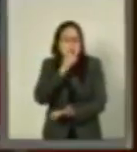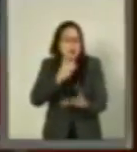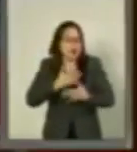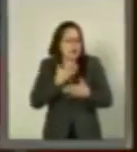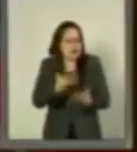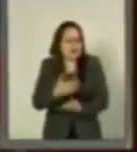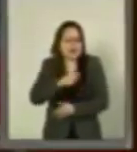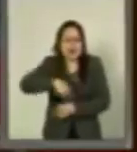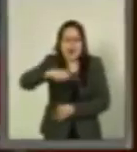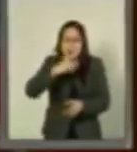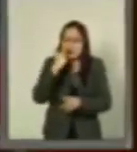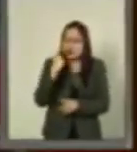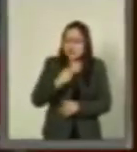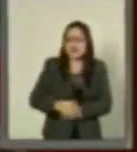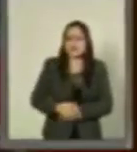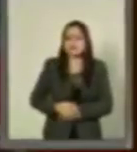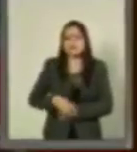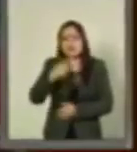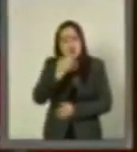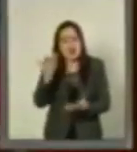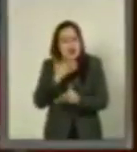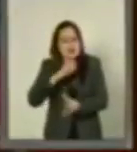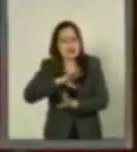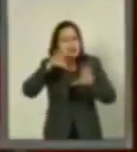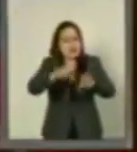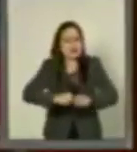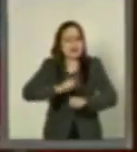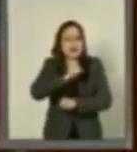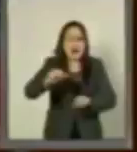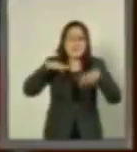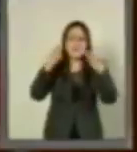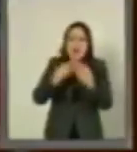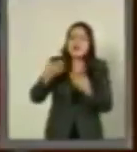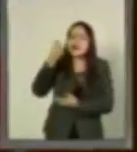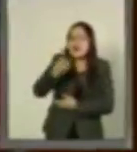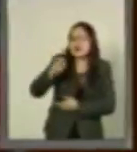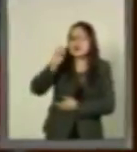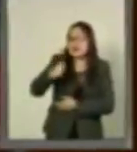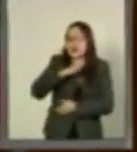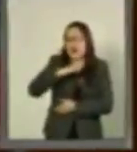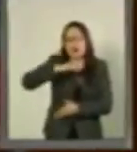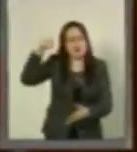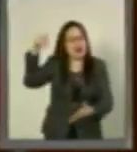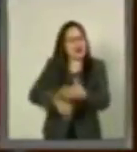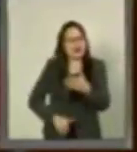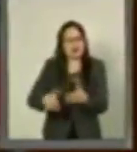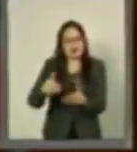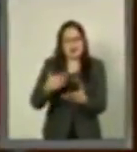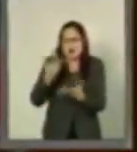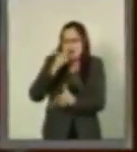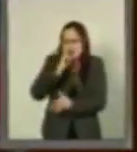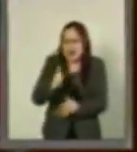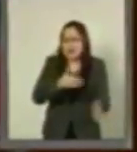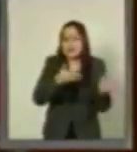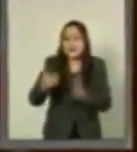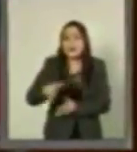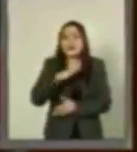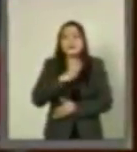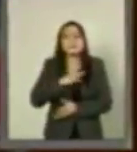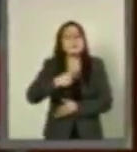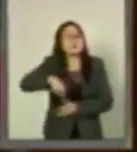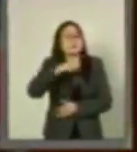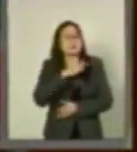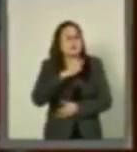inconfiables. La persecución de la delincuencia organizada sigue siendo un fracaso. La diversidad de